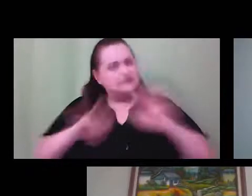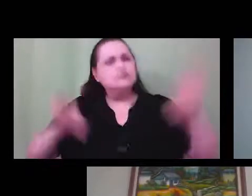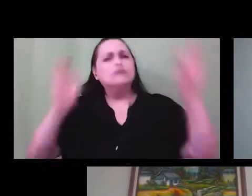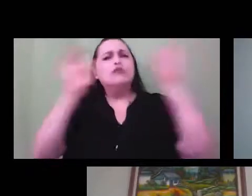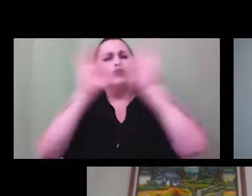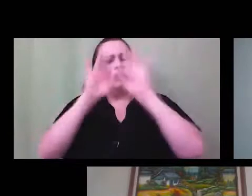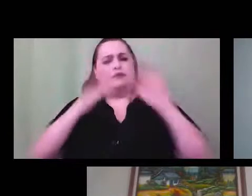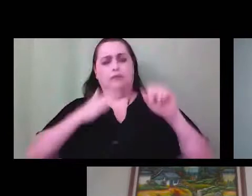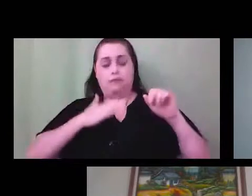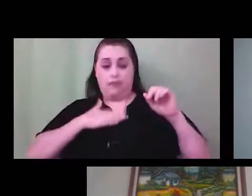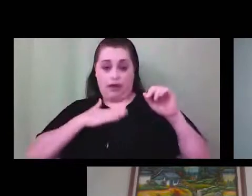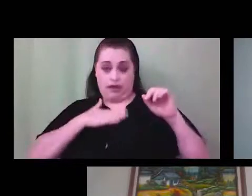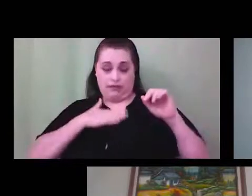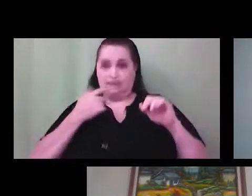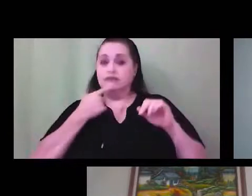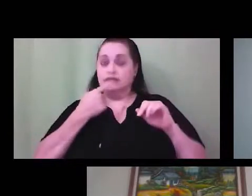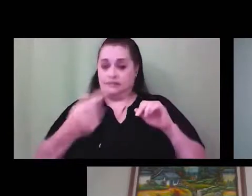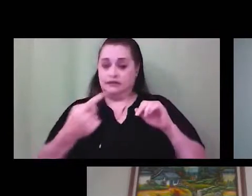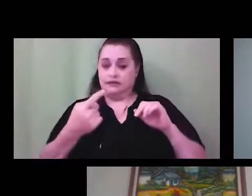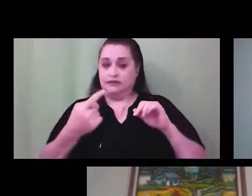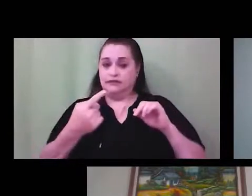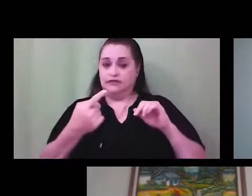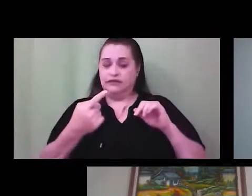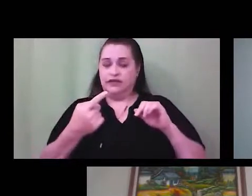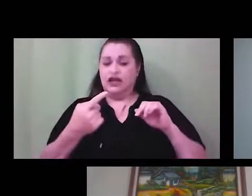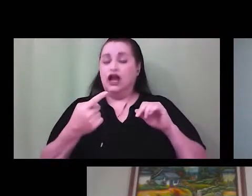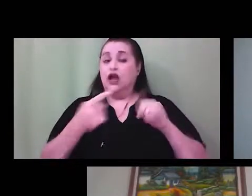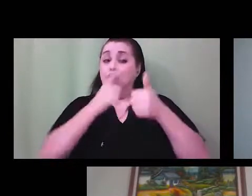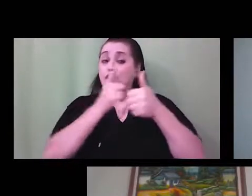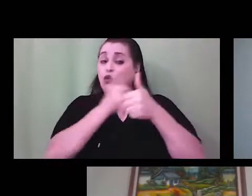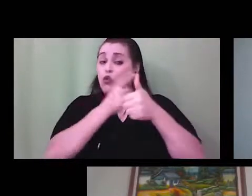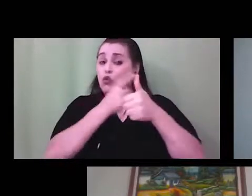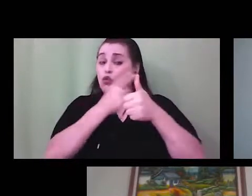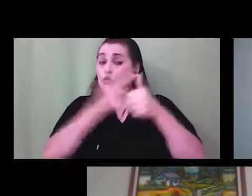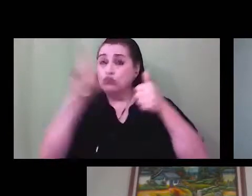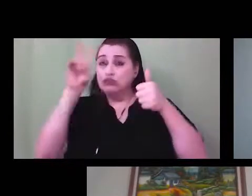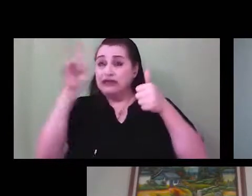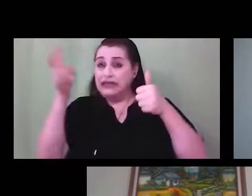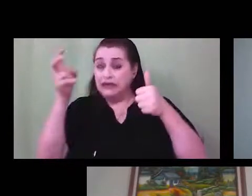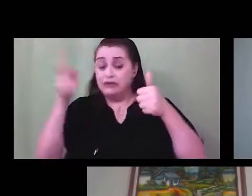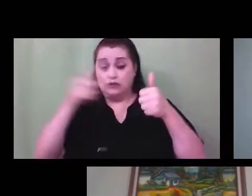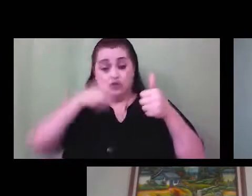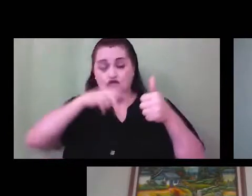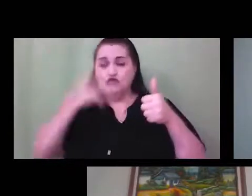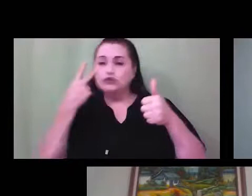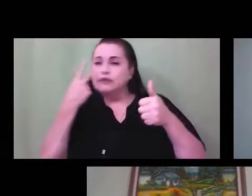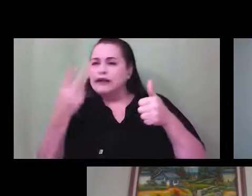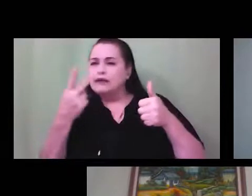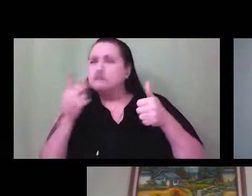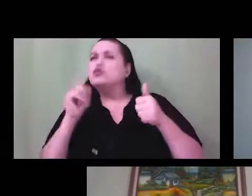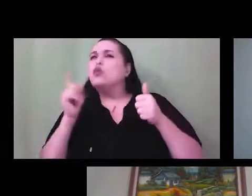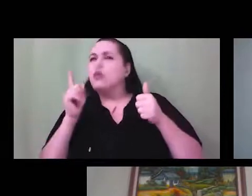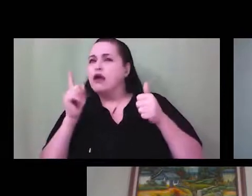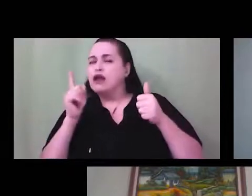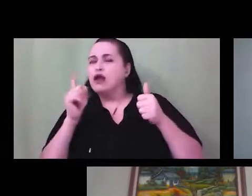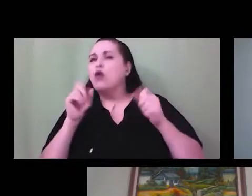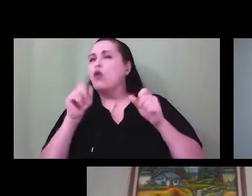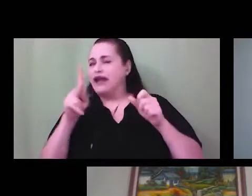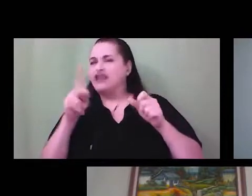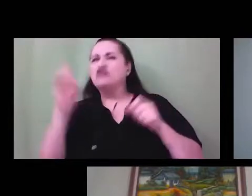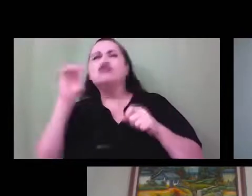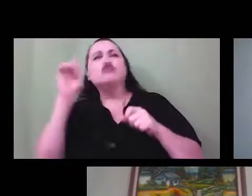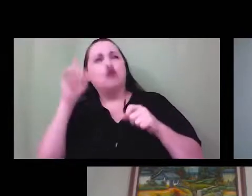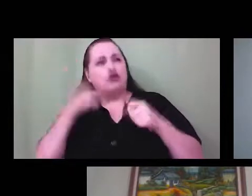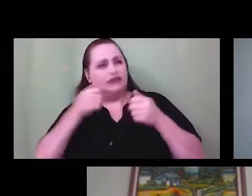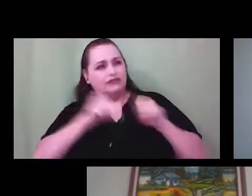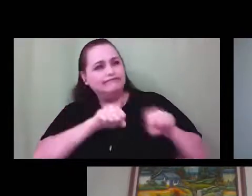para mí mencionar que uno de los temas que nosotros veíamos era, ok, ¿a dónde lo vamos a